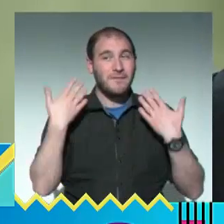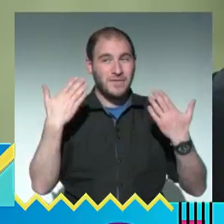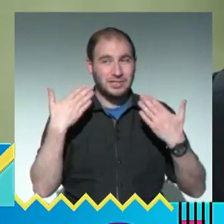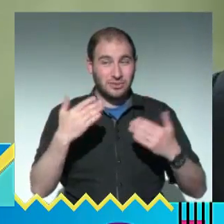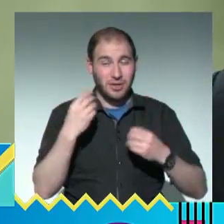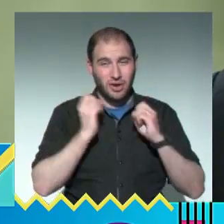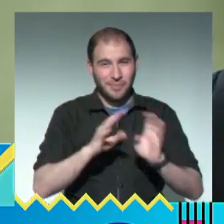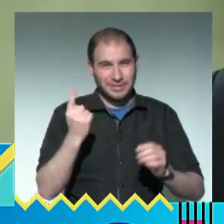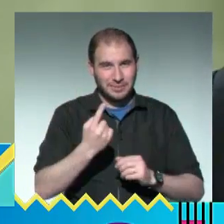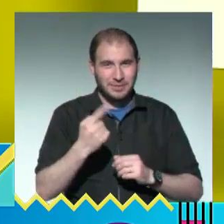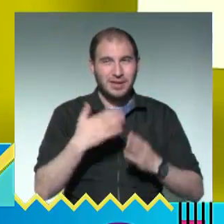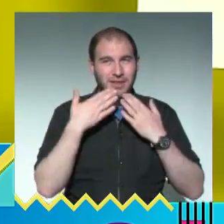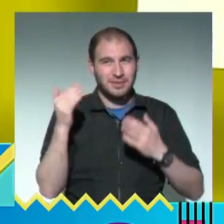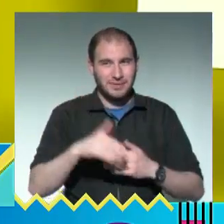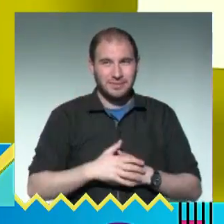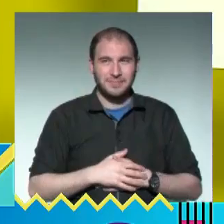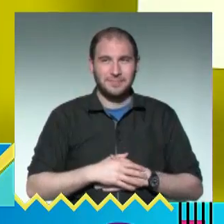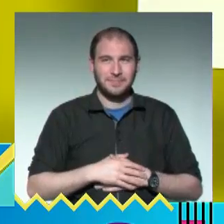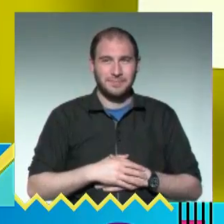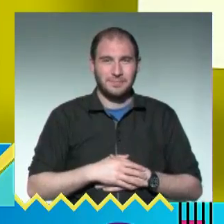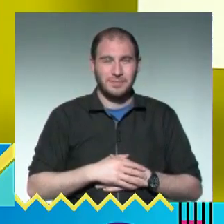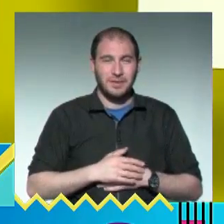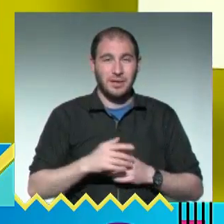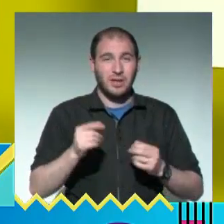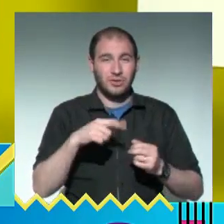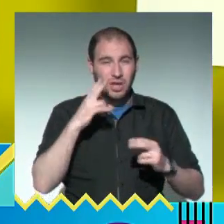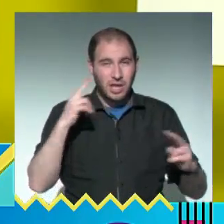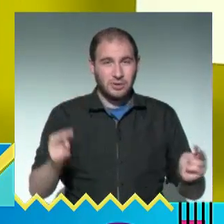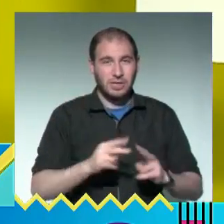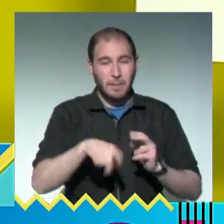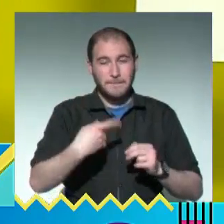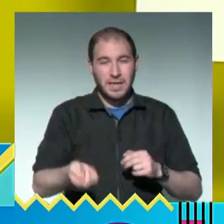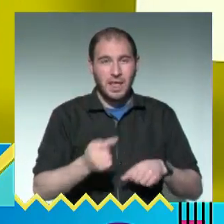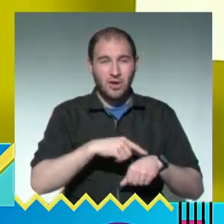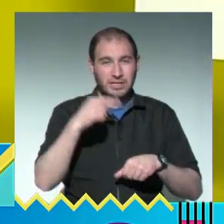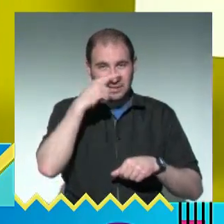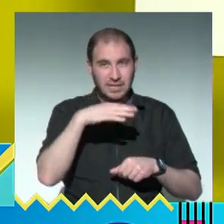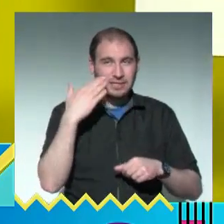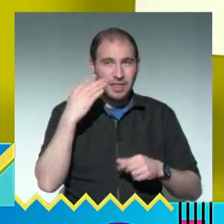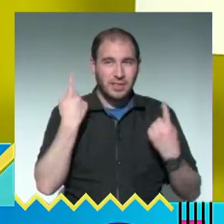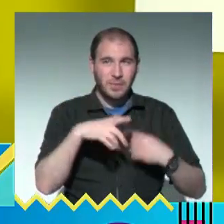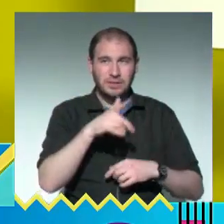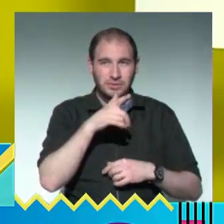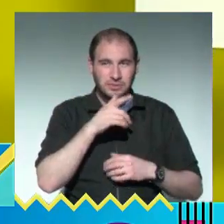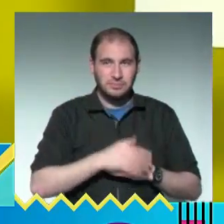Felicitaciones por su debut. Muchas gracias por haber arrancado. Bien, nos vamos a reencontrar mañana a las 19 horas en un nuevo